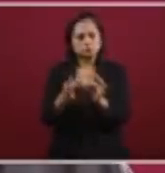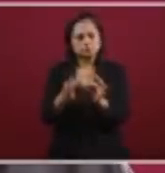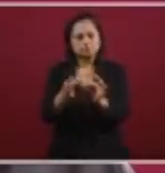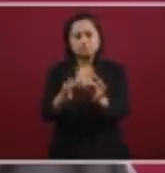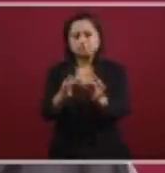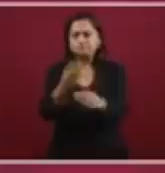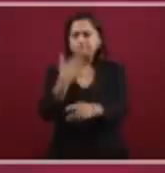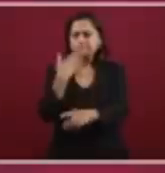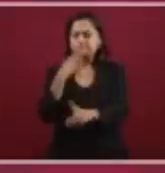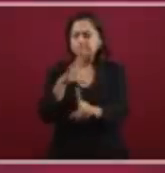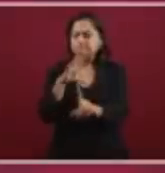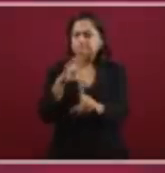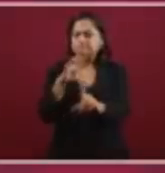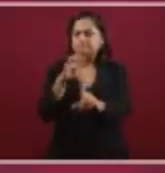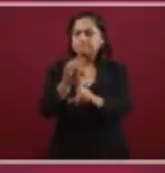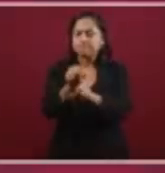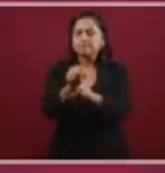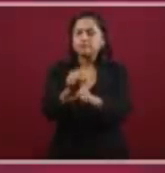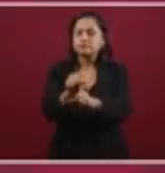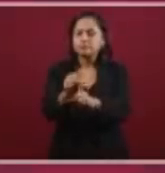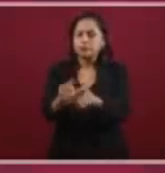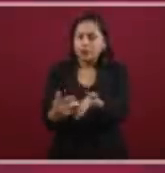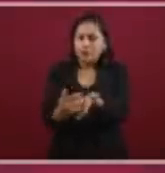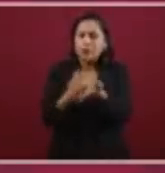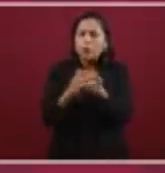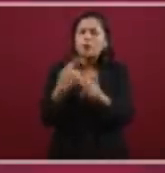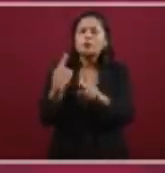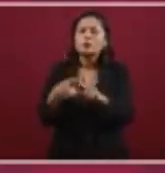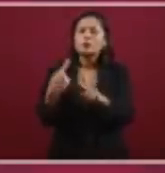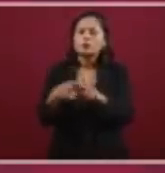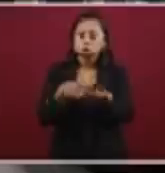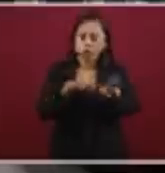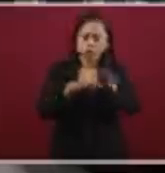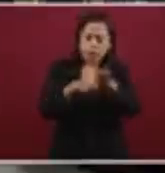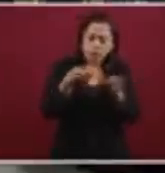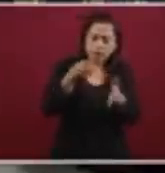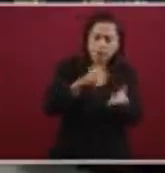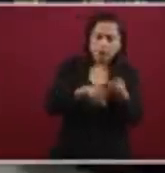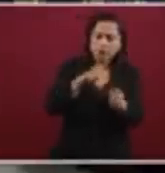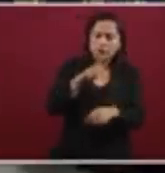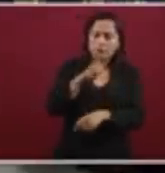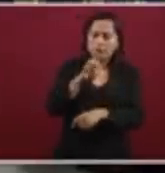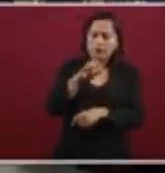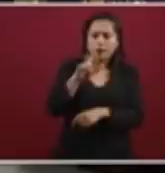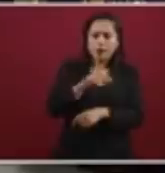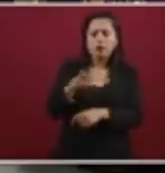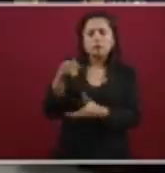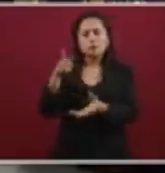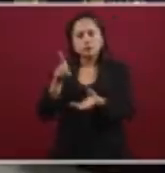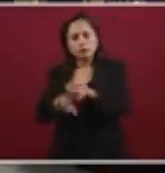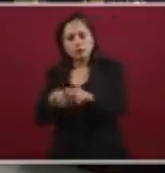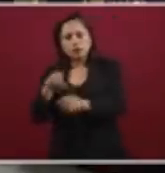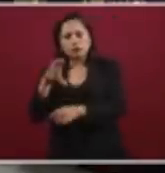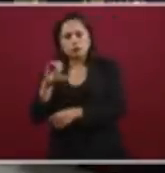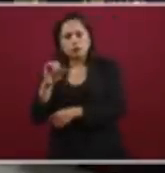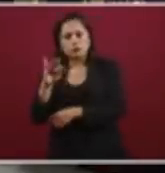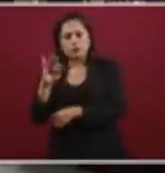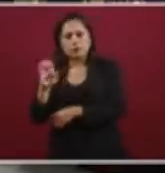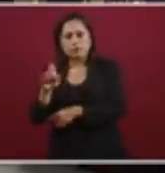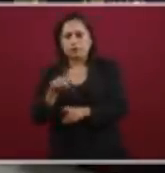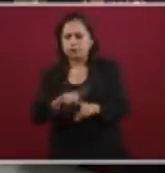con el apoyo de los trabajadores de pemex y de la comisión federal de electricidad y con el apoyo de los técnicos